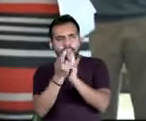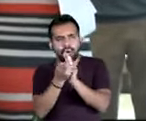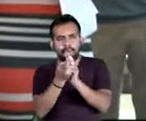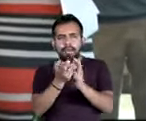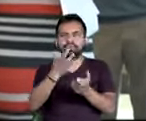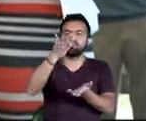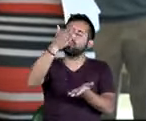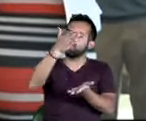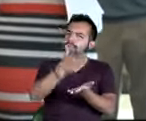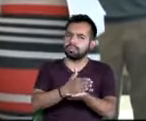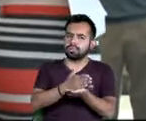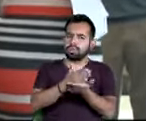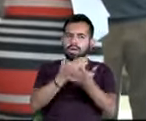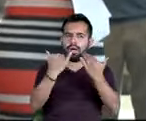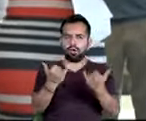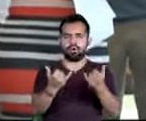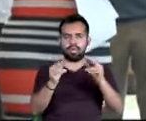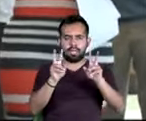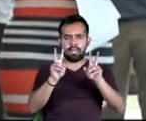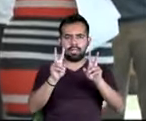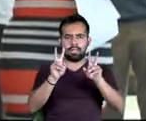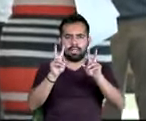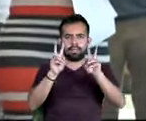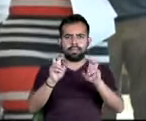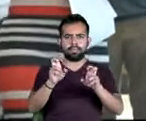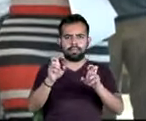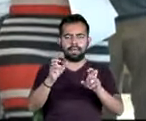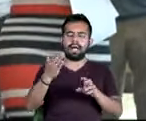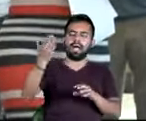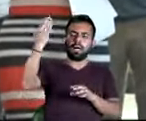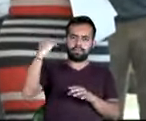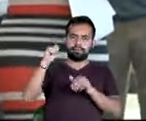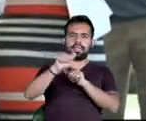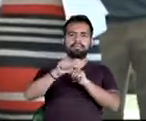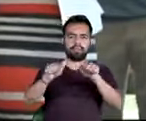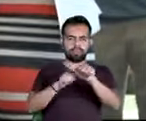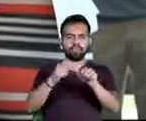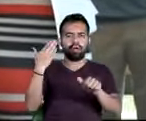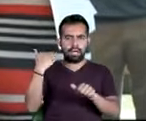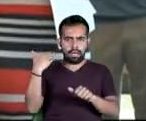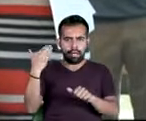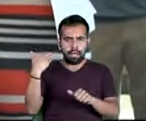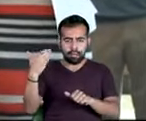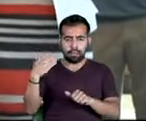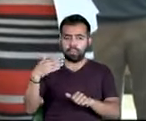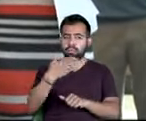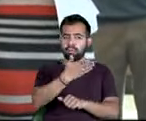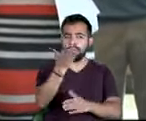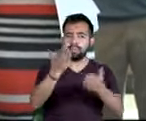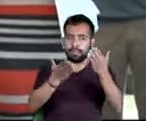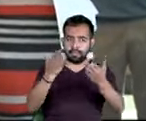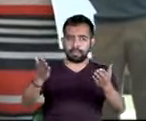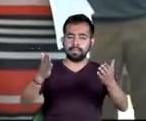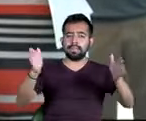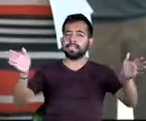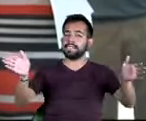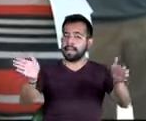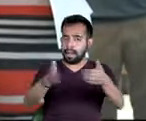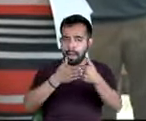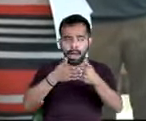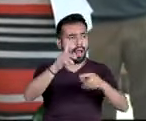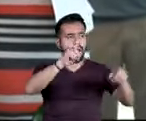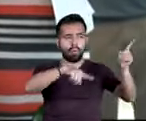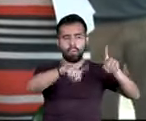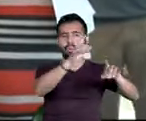suspensión por el momento de esta reestructuración que emprendió la actual administración, ¿tiene previsto quizás cerrar alguna entidad municipal?